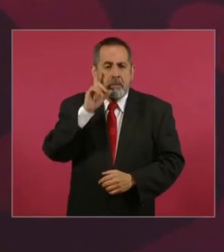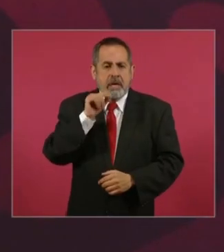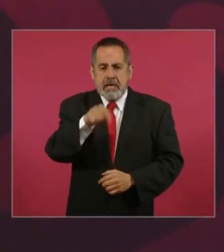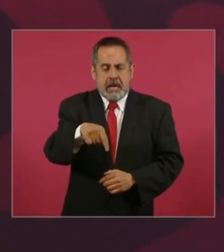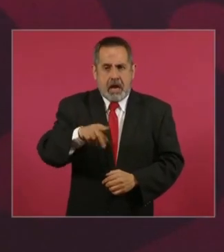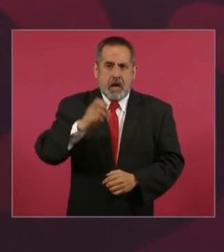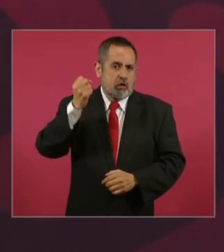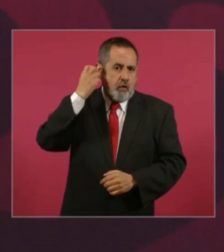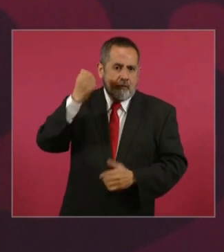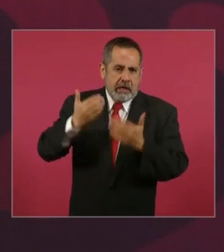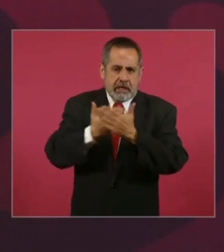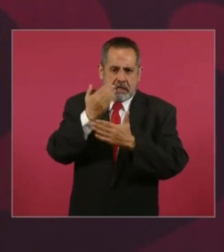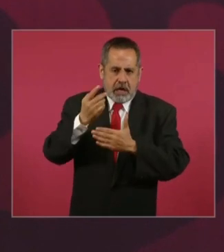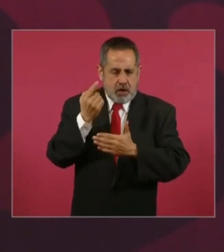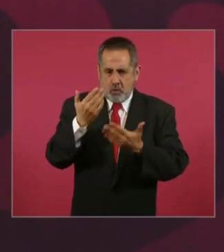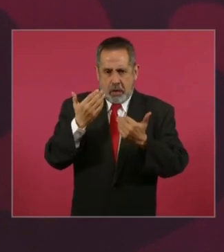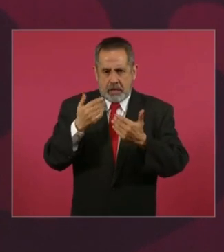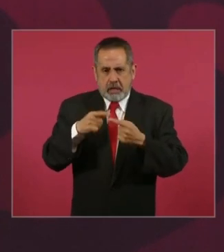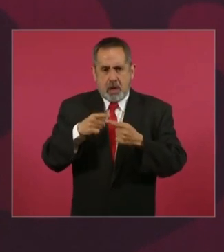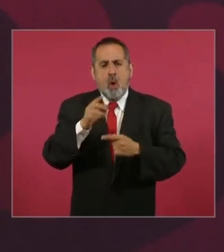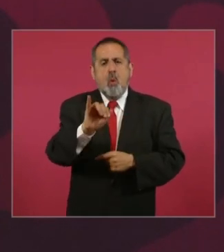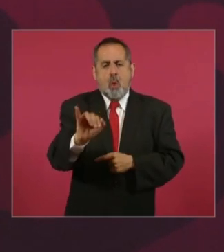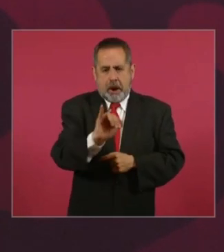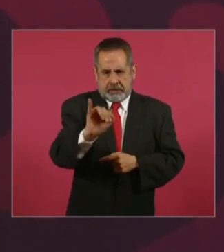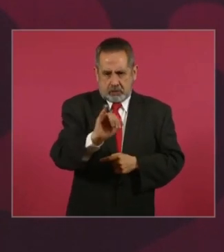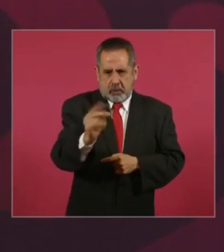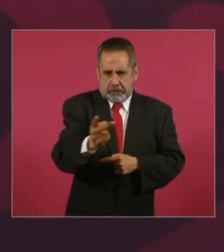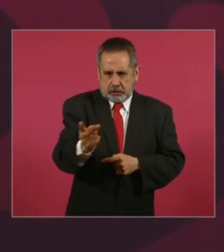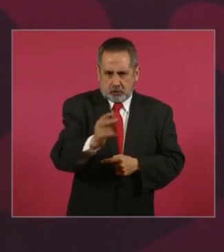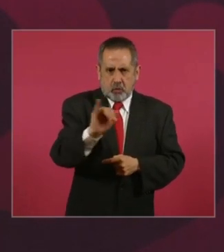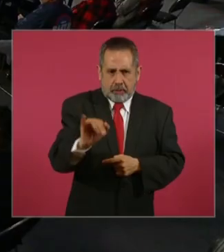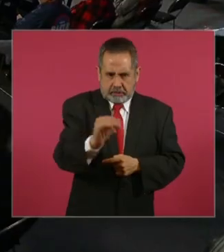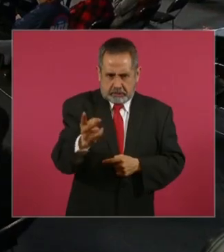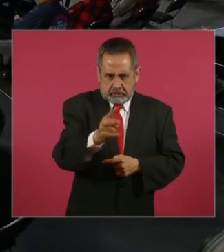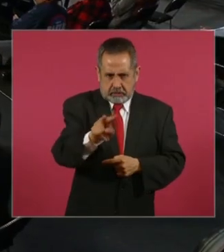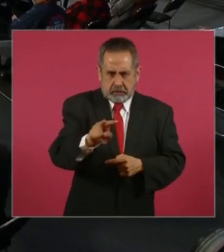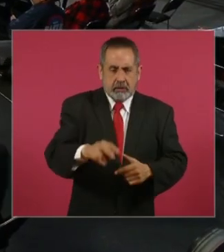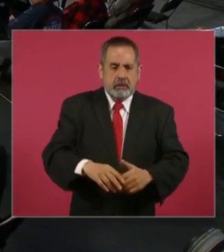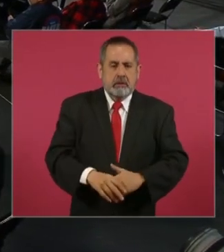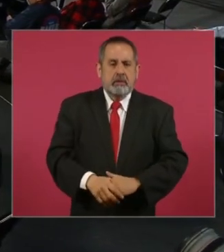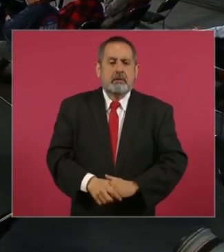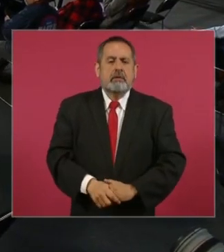Mañana no hay, el jueves, las dos. Las dos.